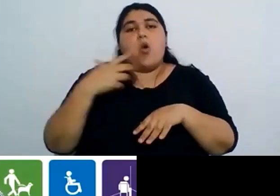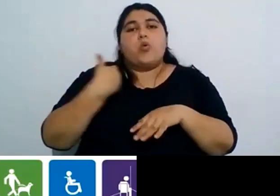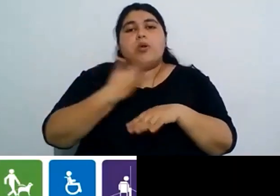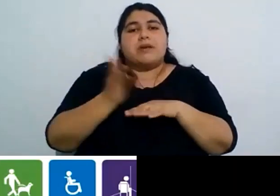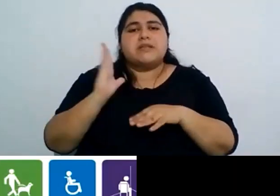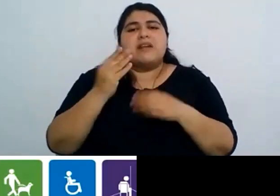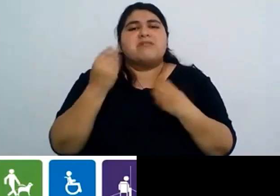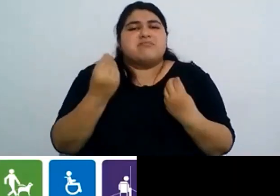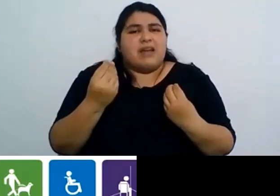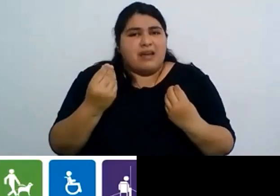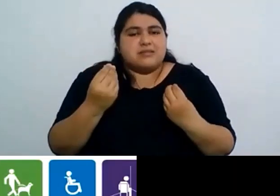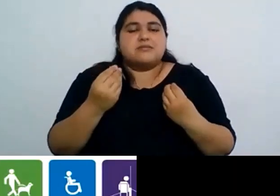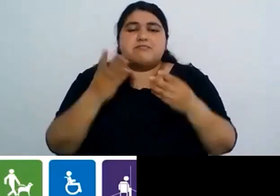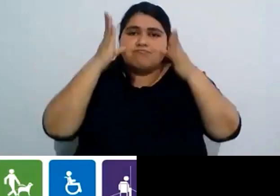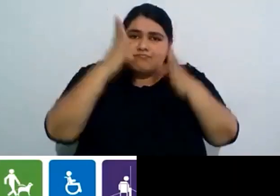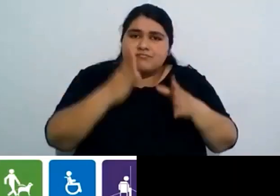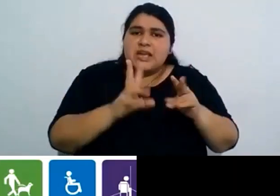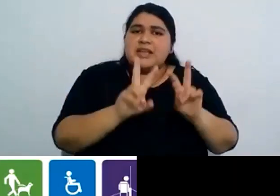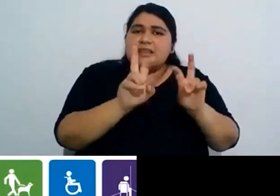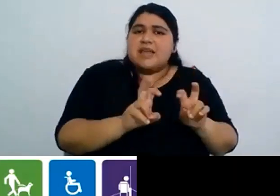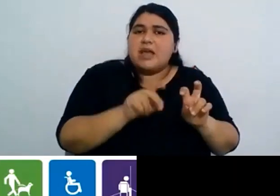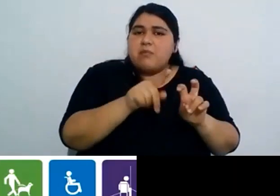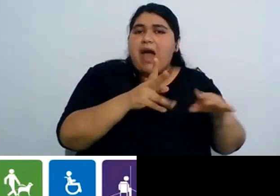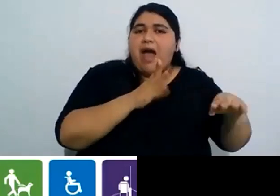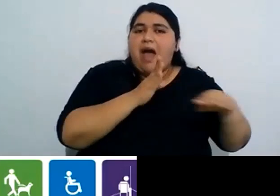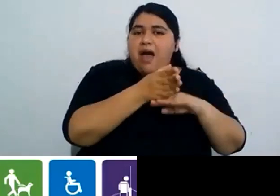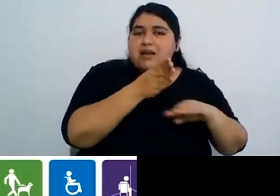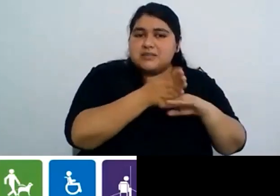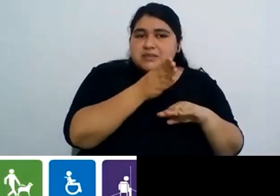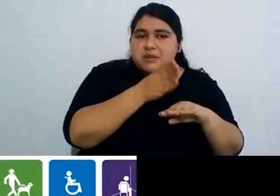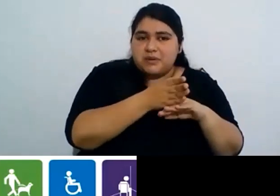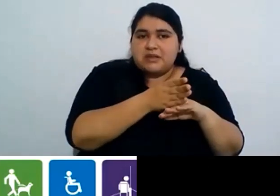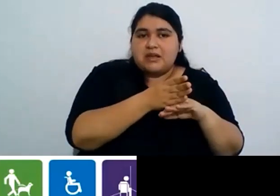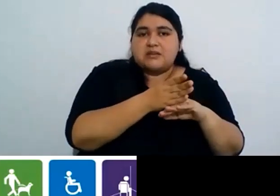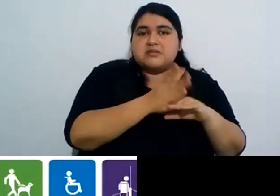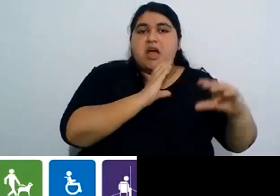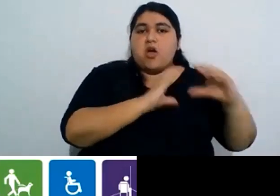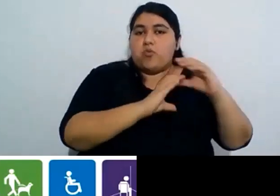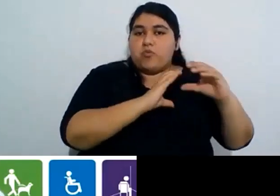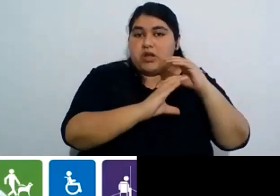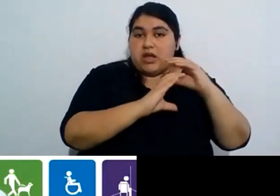enfocamos específicamente en lo que es la accesibilidad comunicacional,